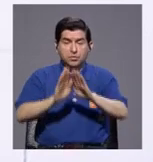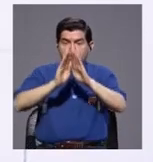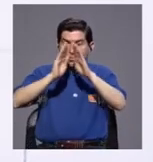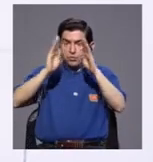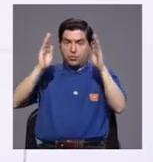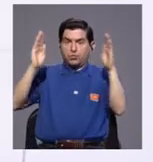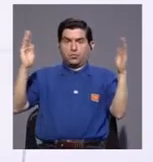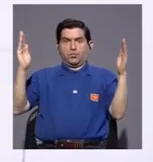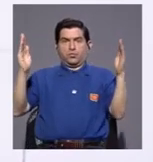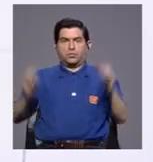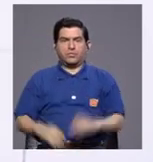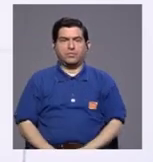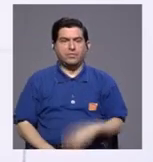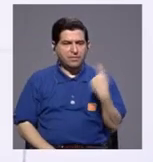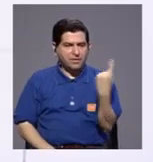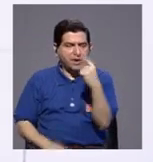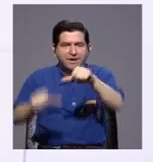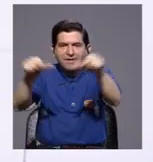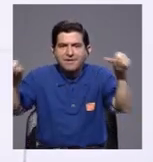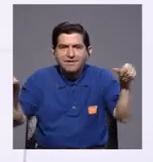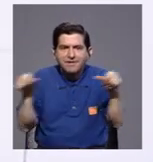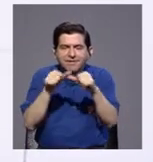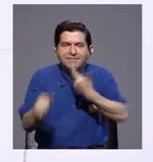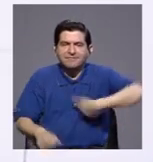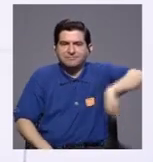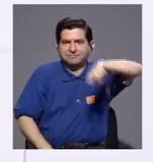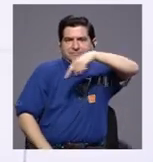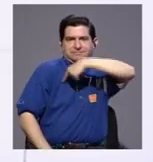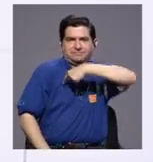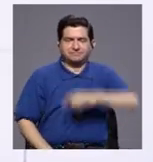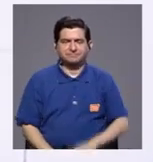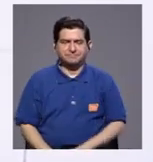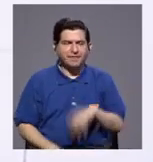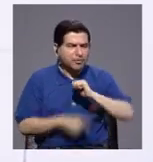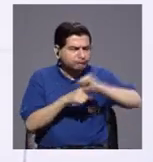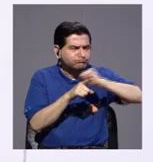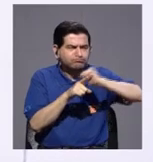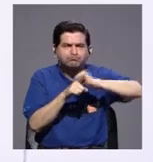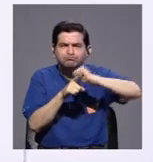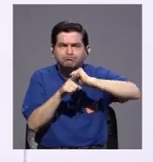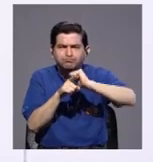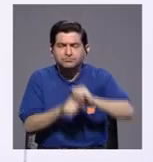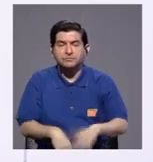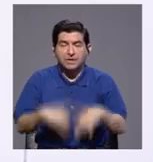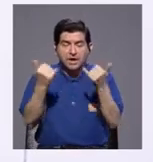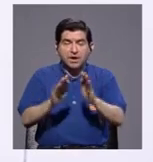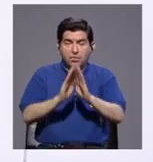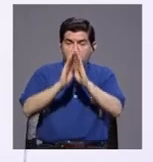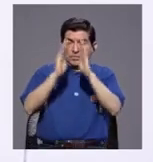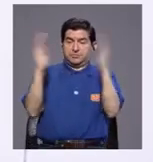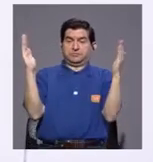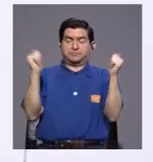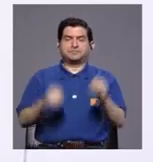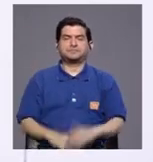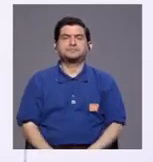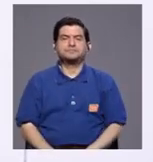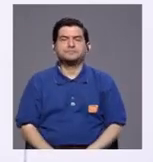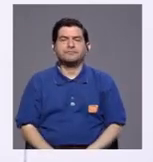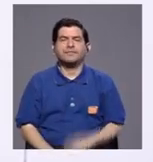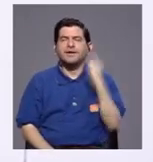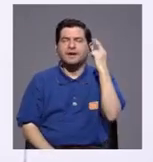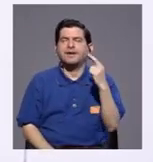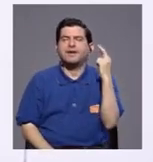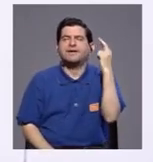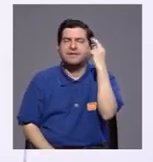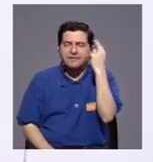un mundo en cada una de las áreas donde nosotros damos capacitación se les abre el mundo y entonces con ellos